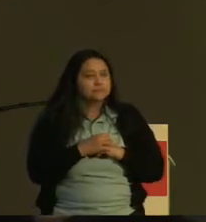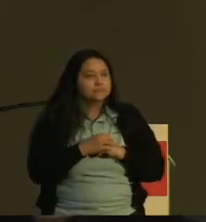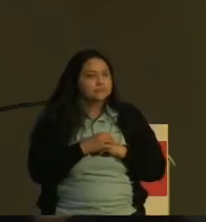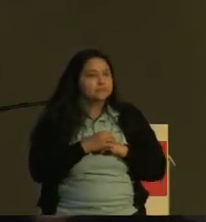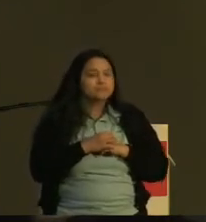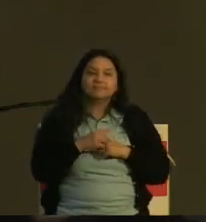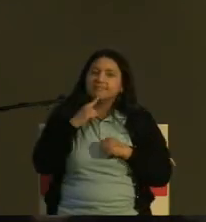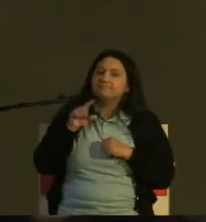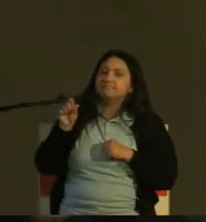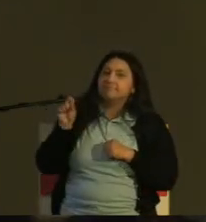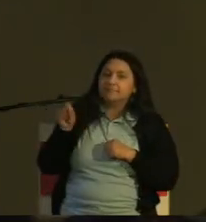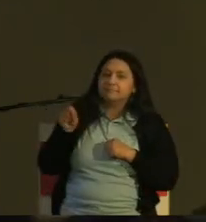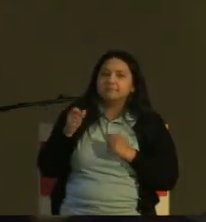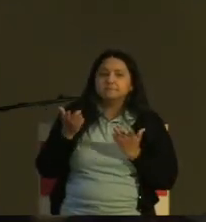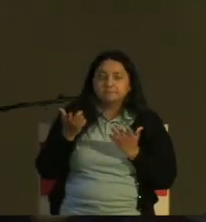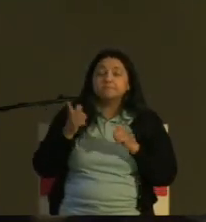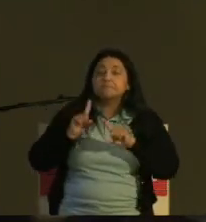Sí. Pero,